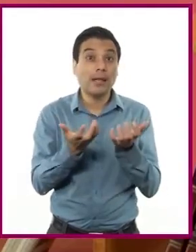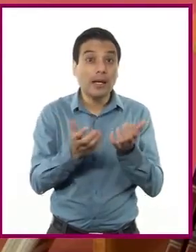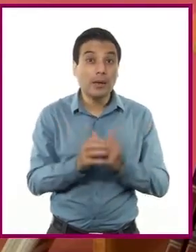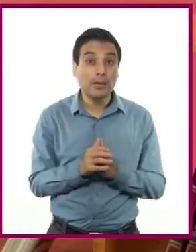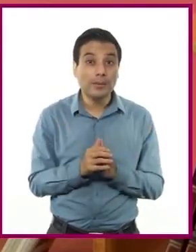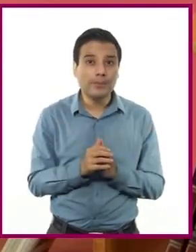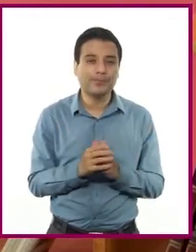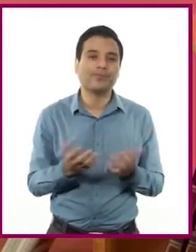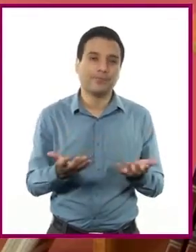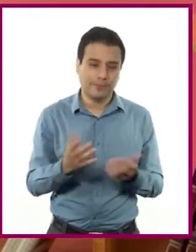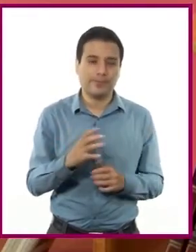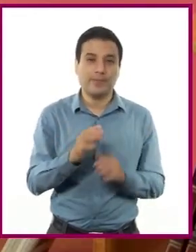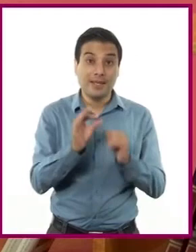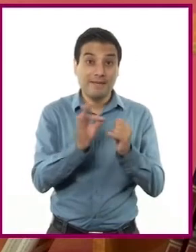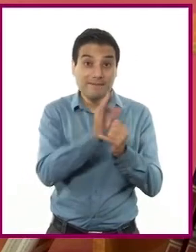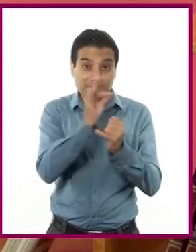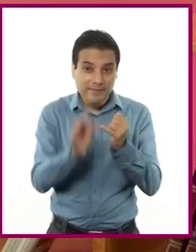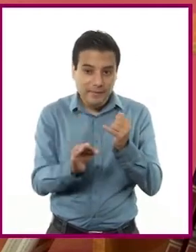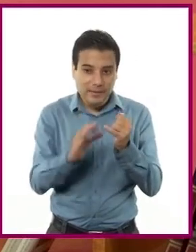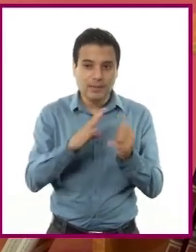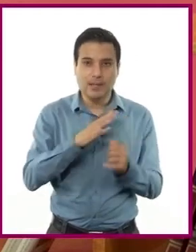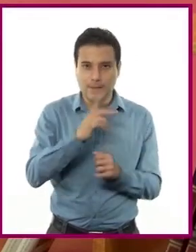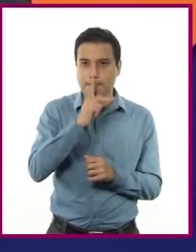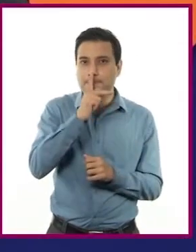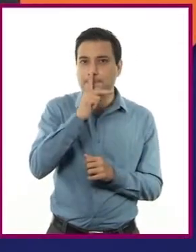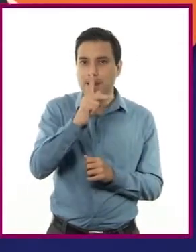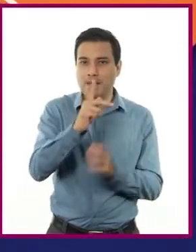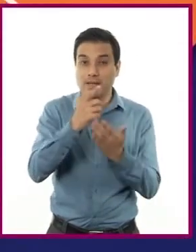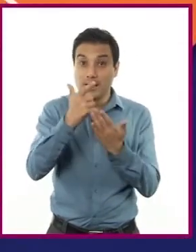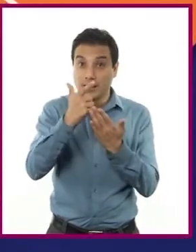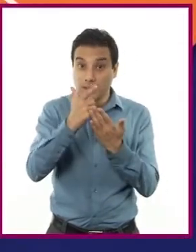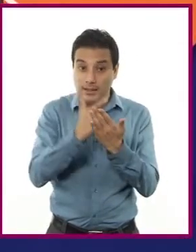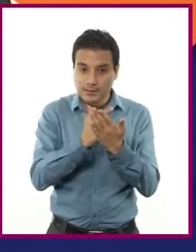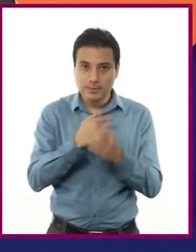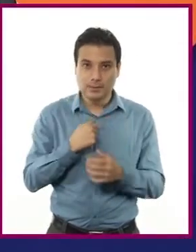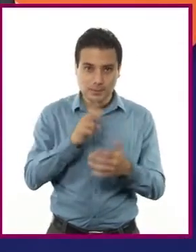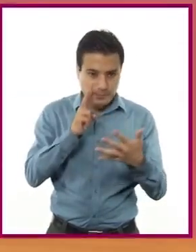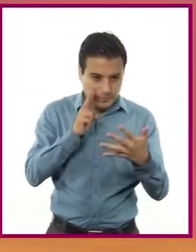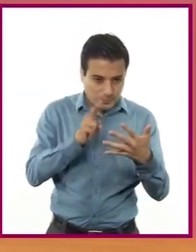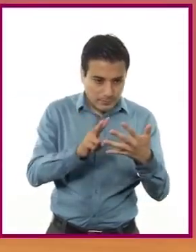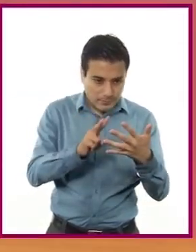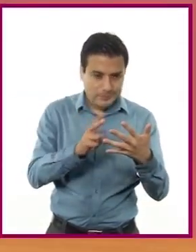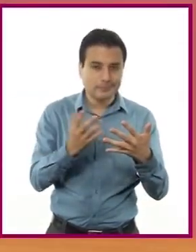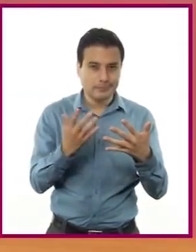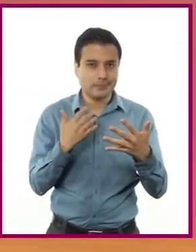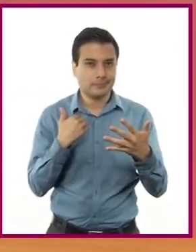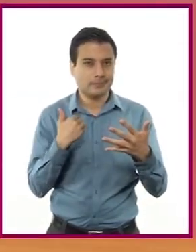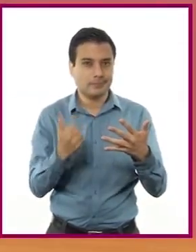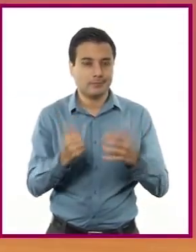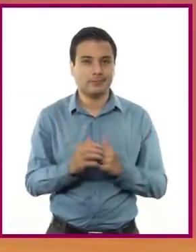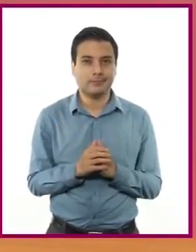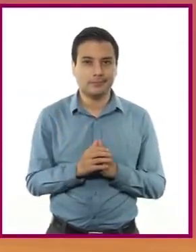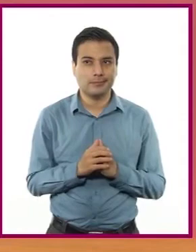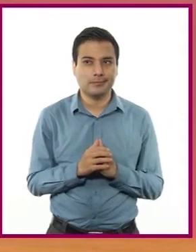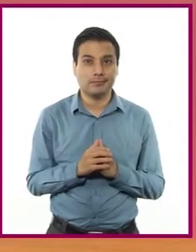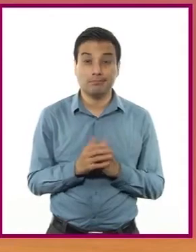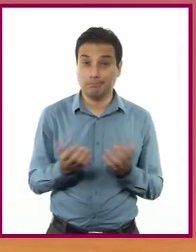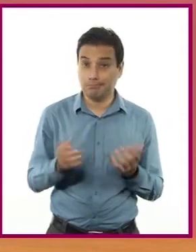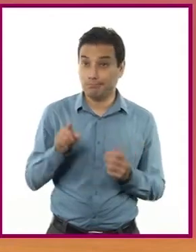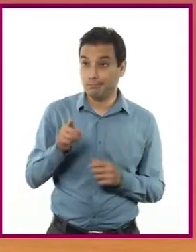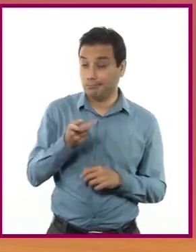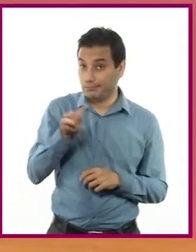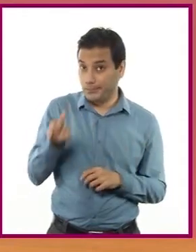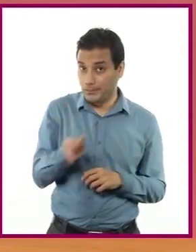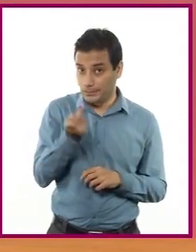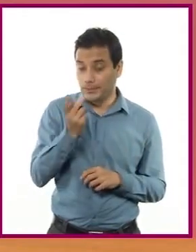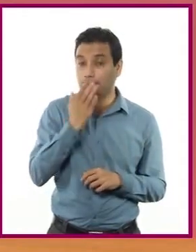recurrir al glosario para ampliar mi conocimiento. Volviendo a tus preguntas, creo que son muy pertinentes, así